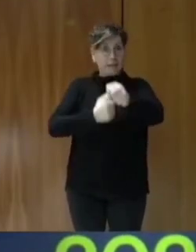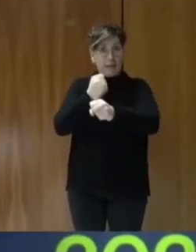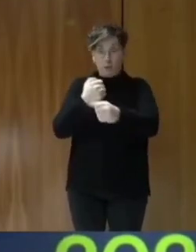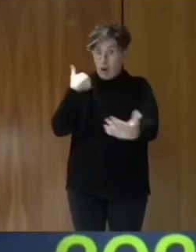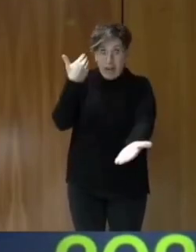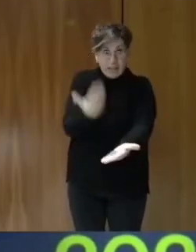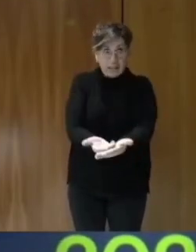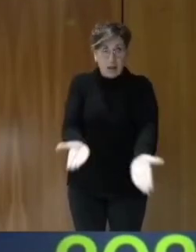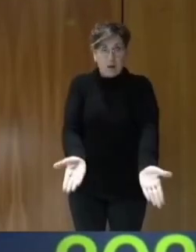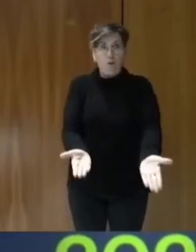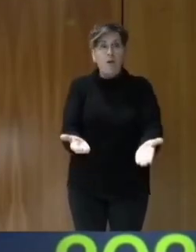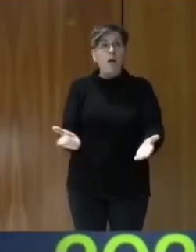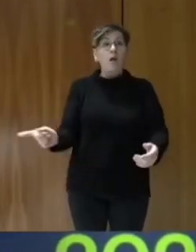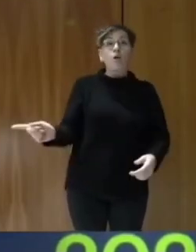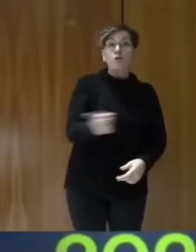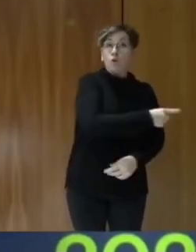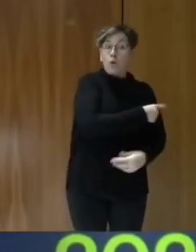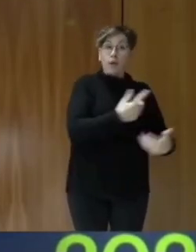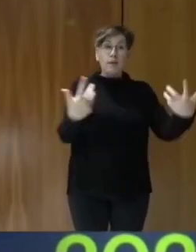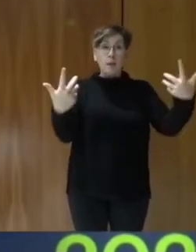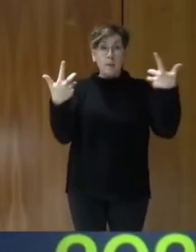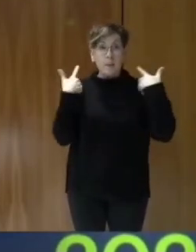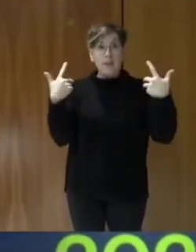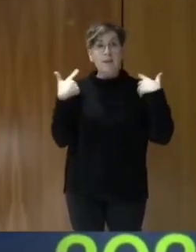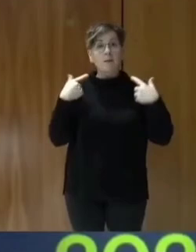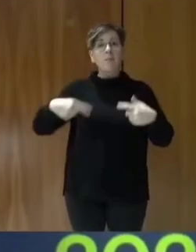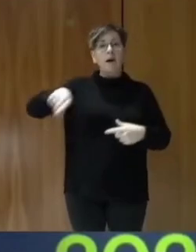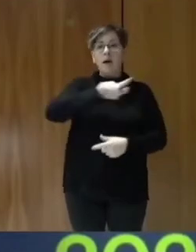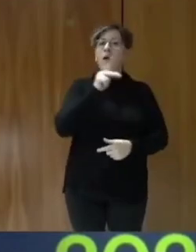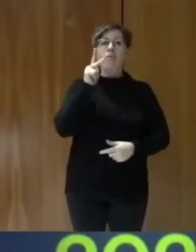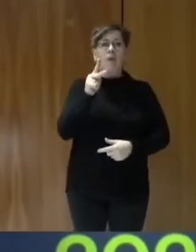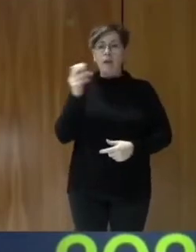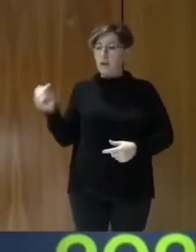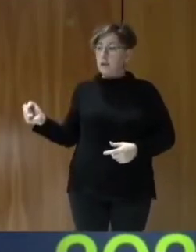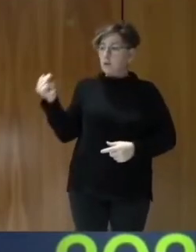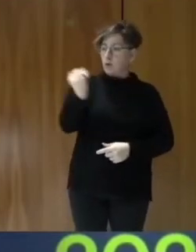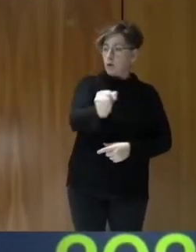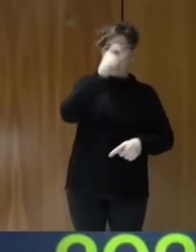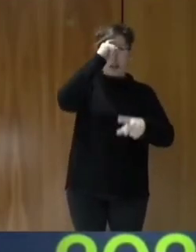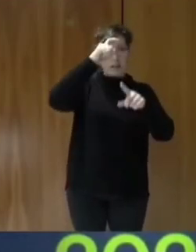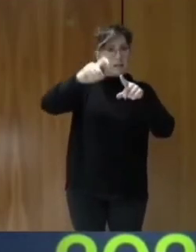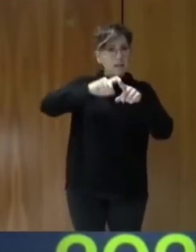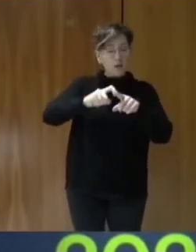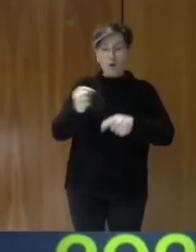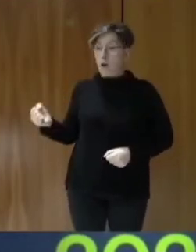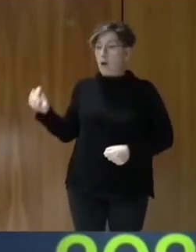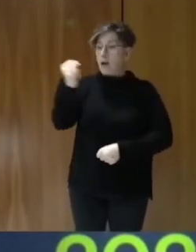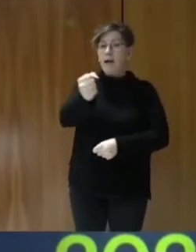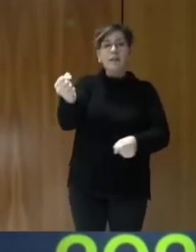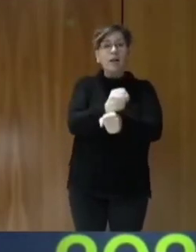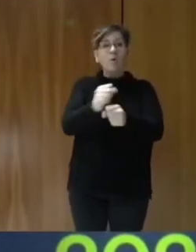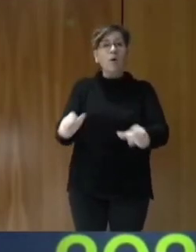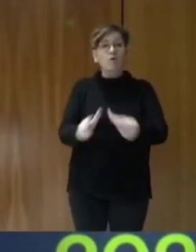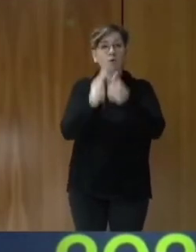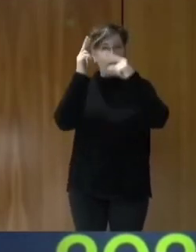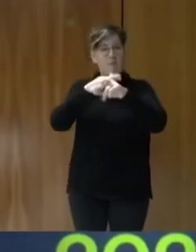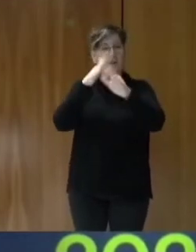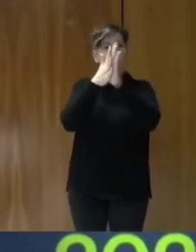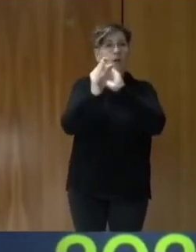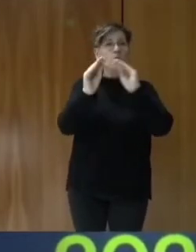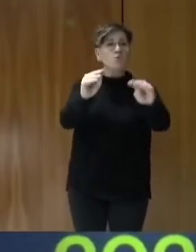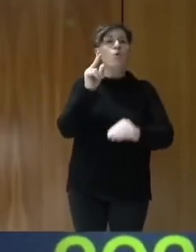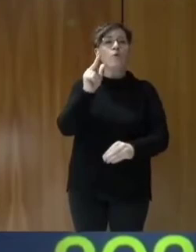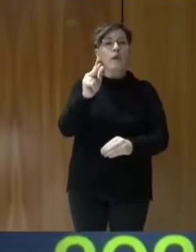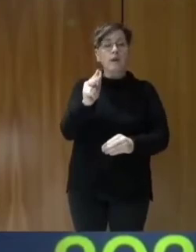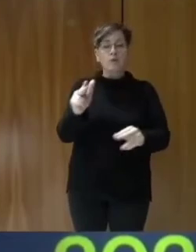víctimas de violencias machistas tienen derecho a una psicóloga, una trabajadora social que le explique cuáles son sus derechos sociales,